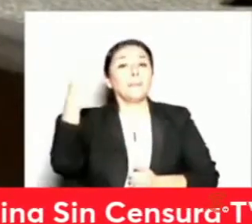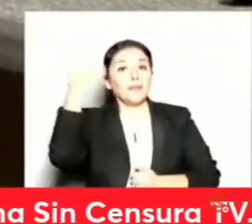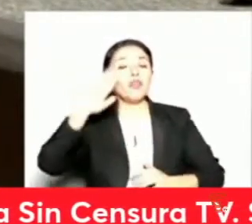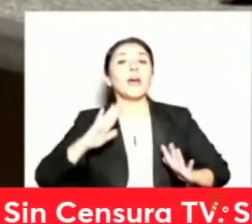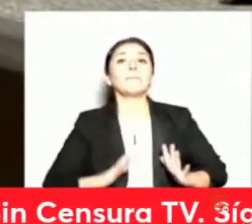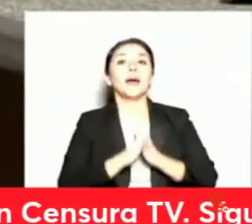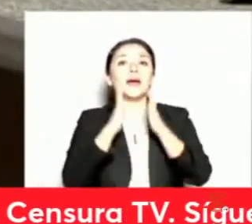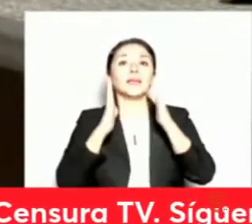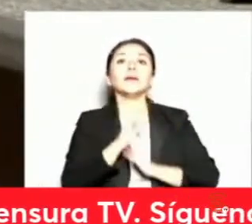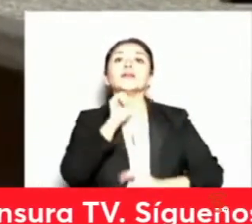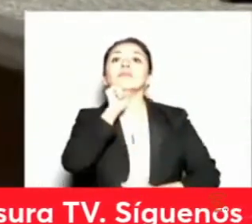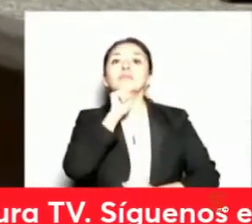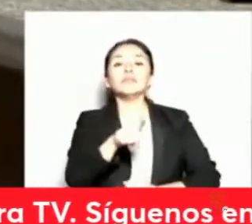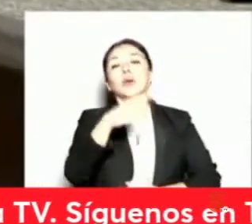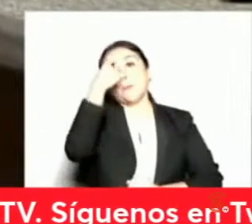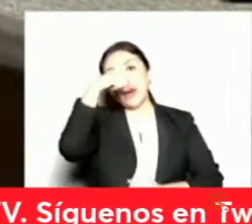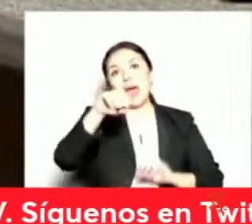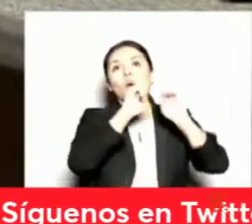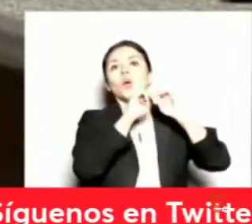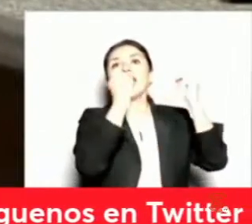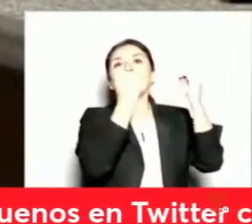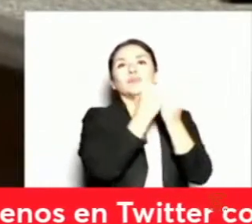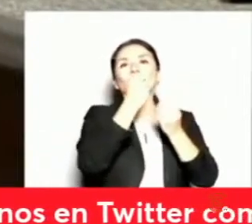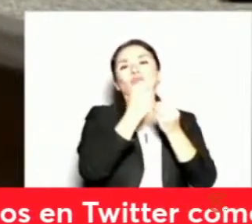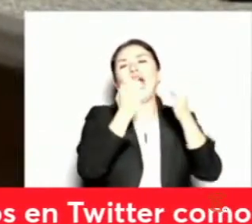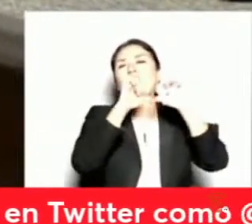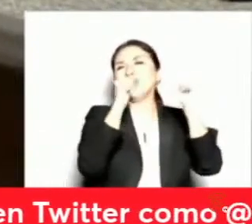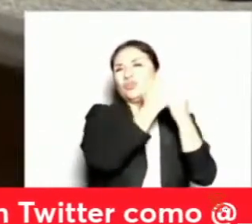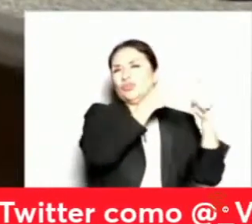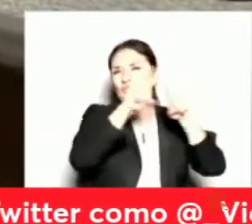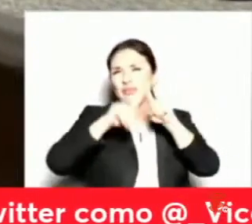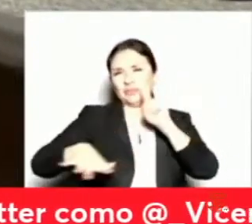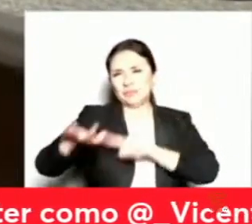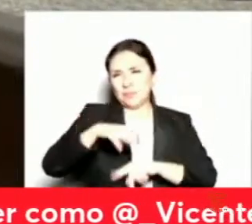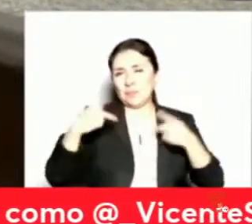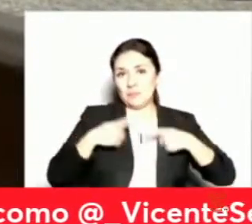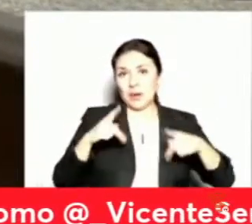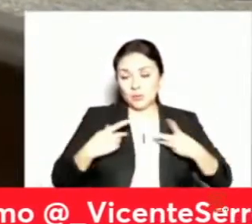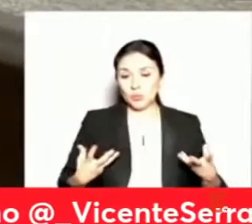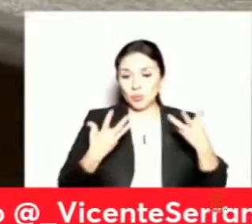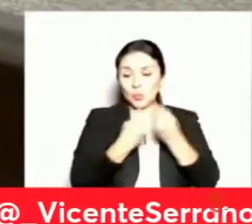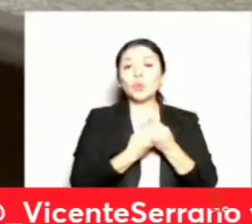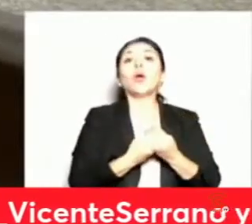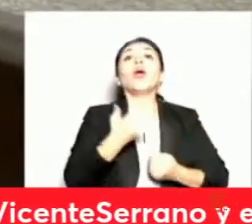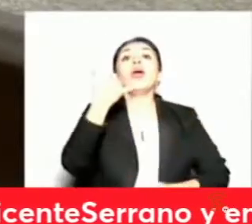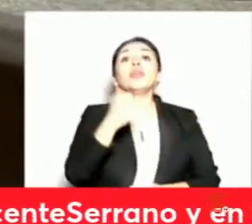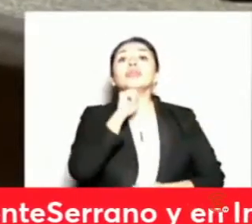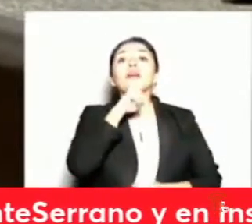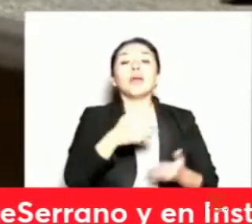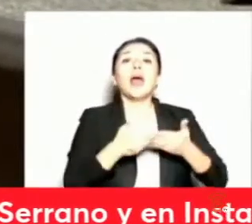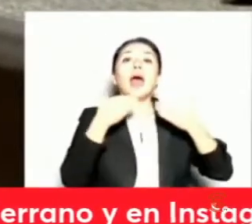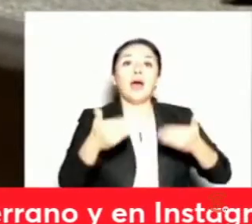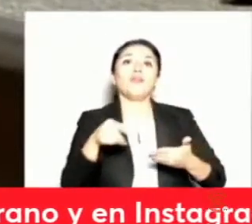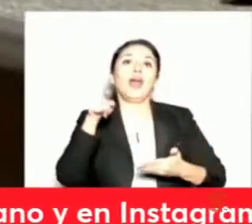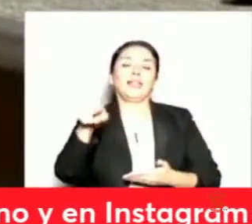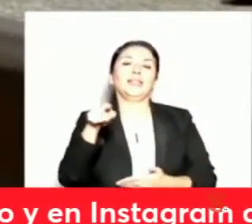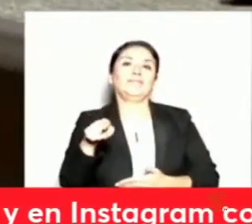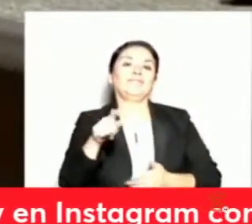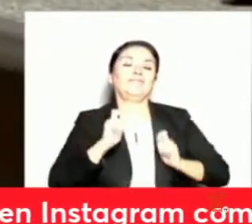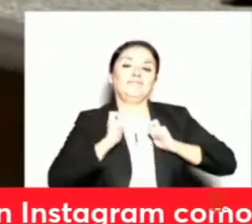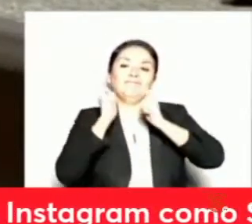Participó también en los organismos de la sociedad civil y ahora también tendrá la